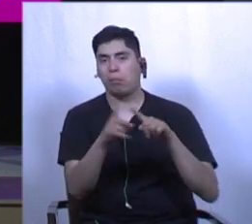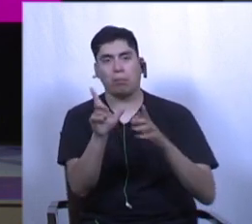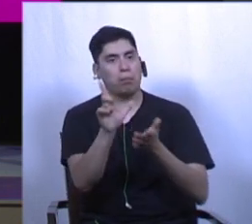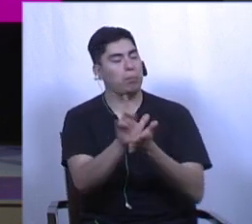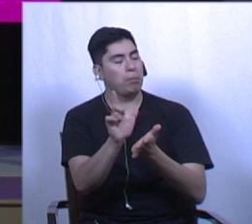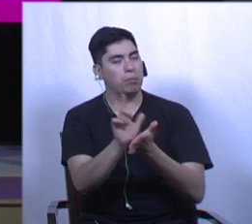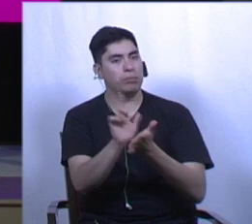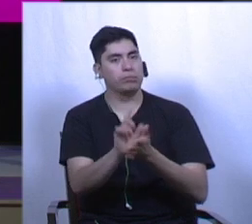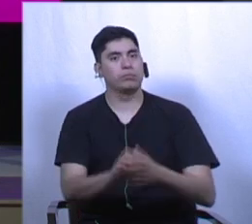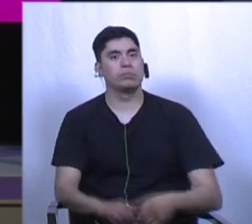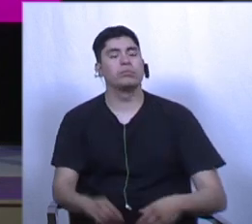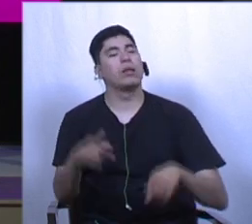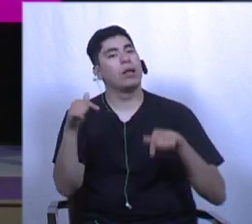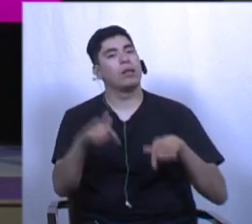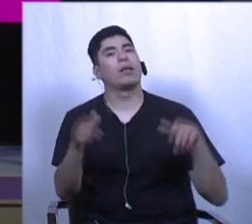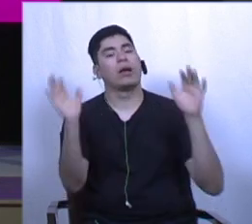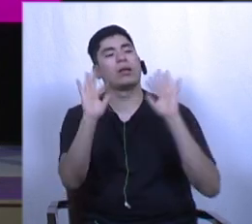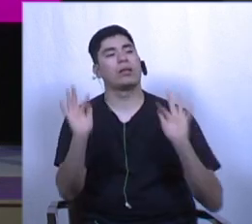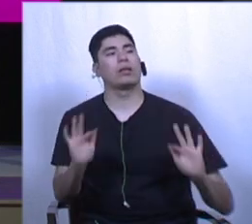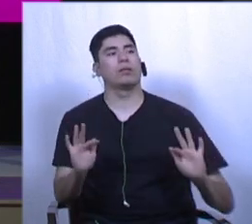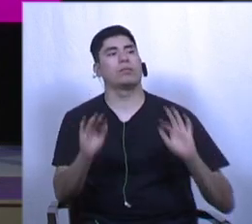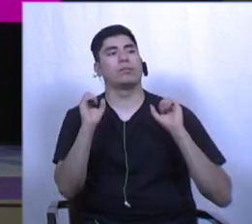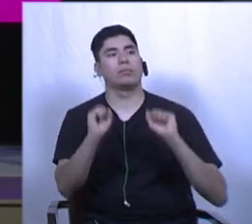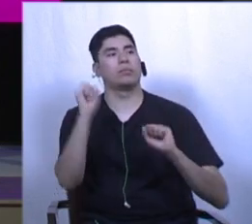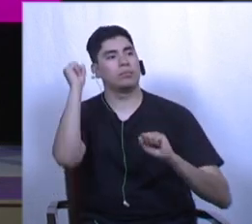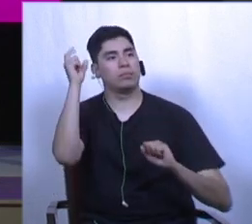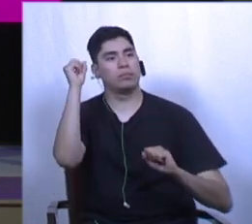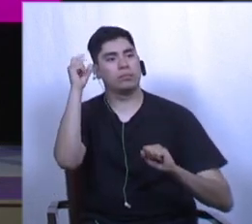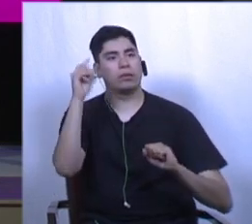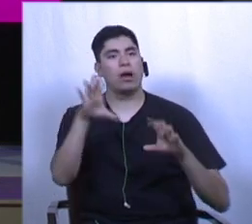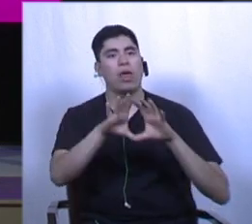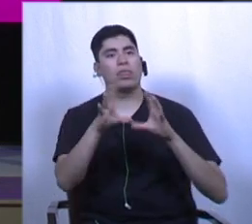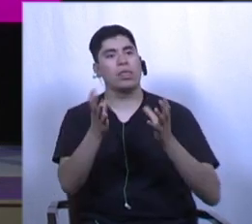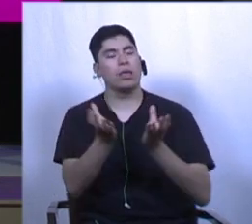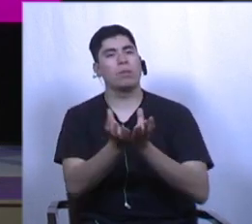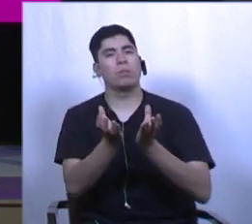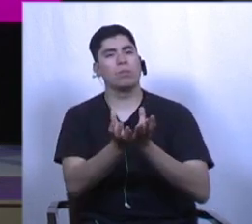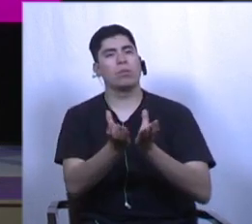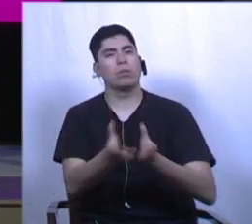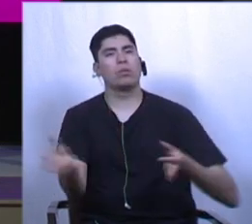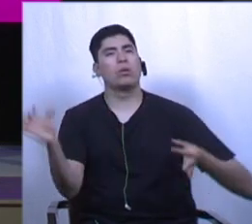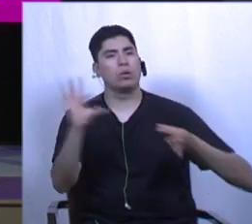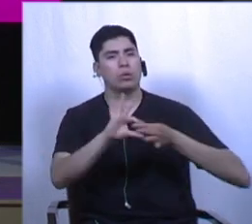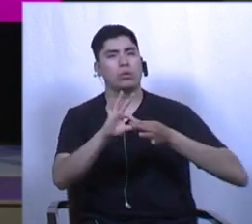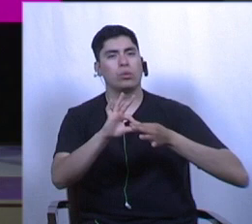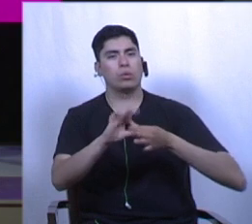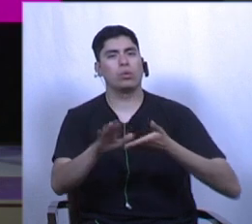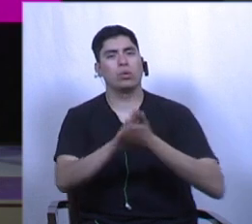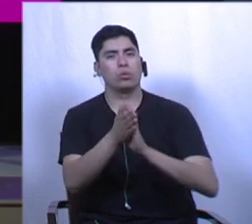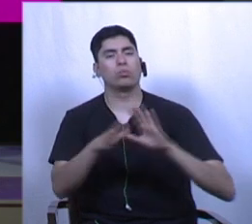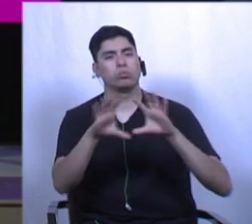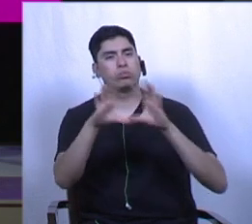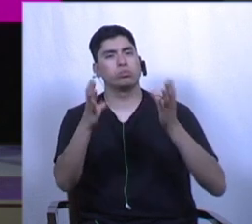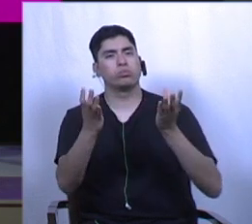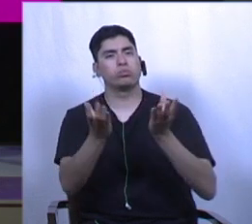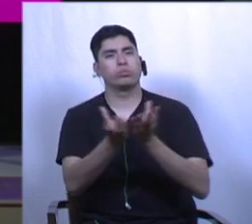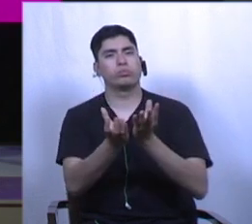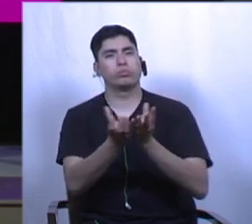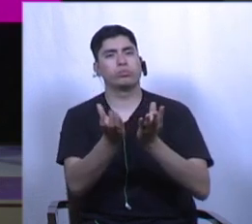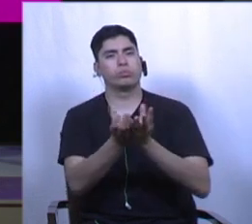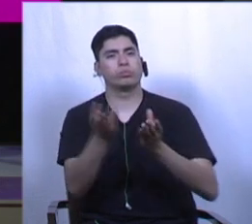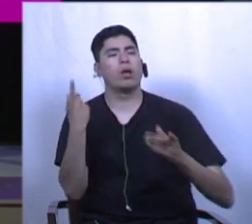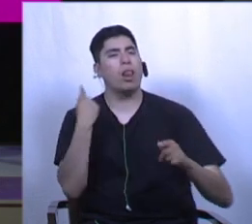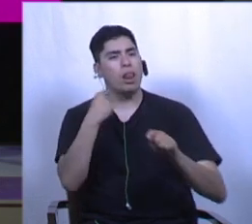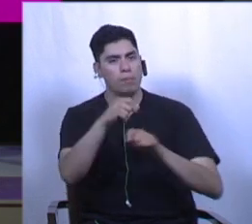con el ambiente. Y de esta forma podemos entender este mundo invisible que nos conecta a nosotros con el resto del planeta a través de nuestros